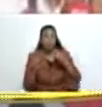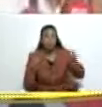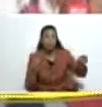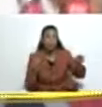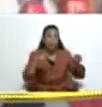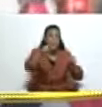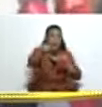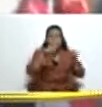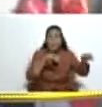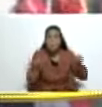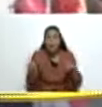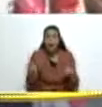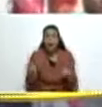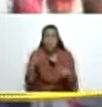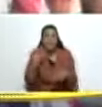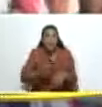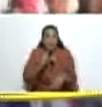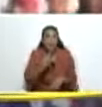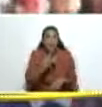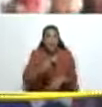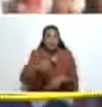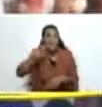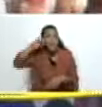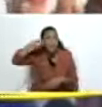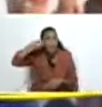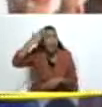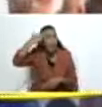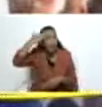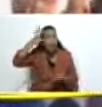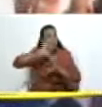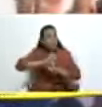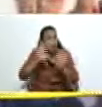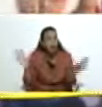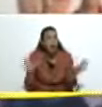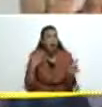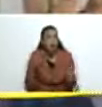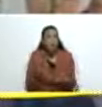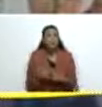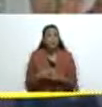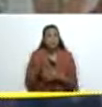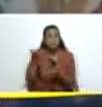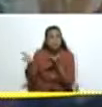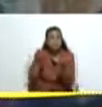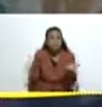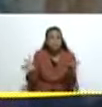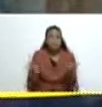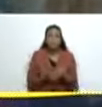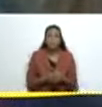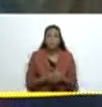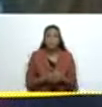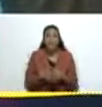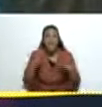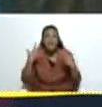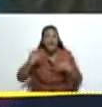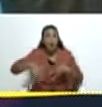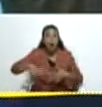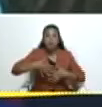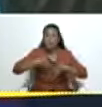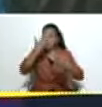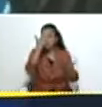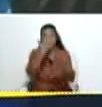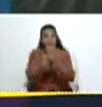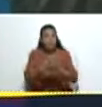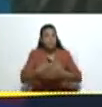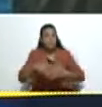Beliac, pero es importante que la patria sepa que nuestro hermano presidente Nicolás Maduro estuvo al frente